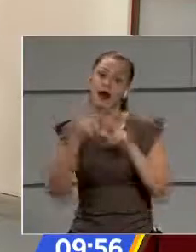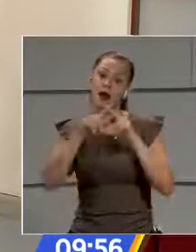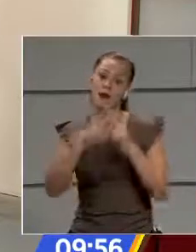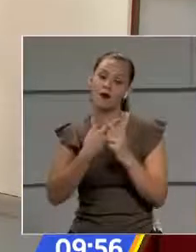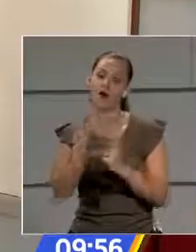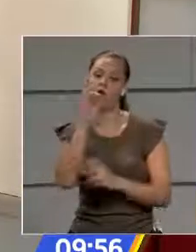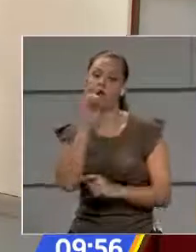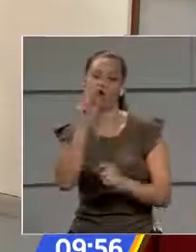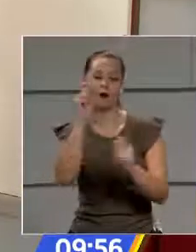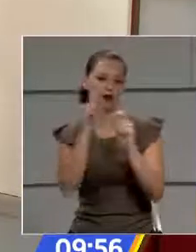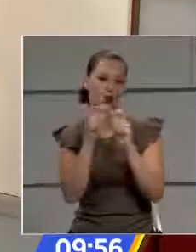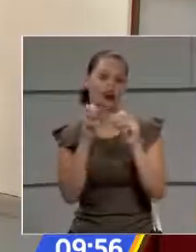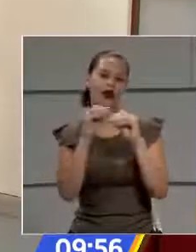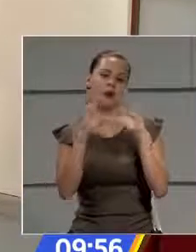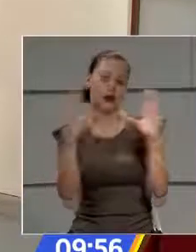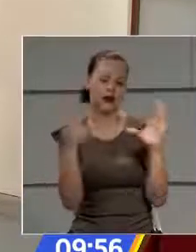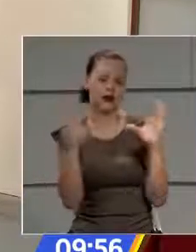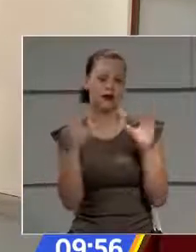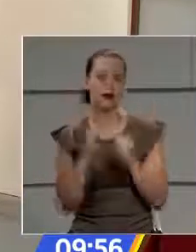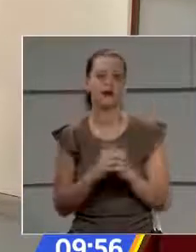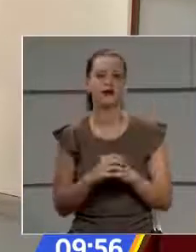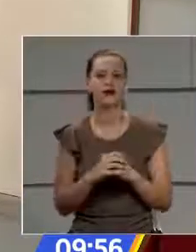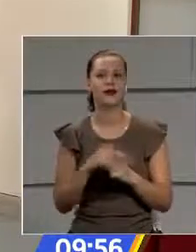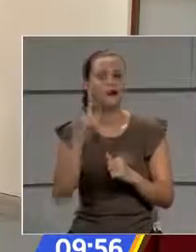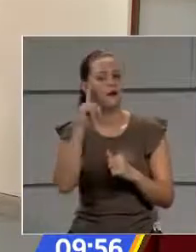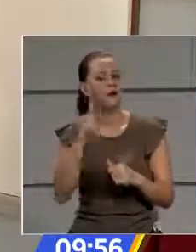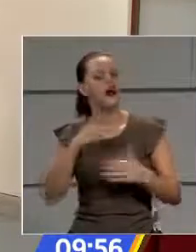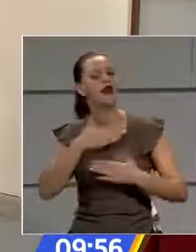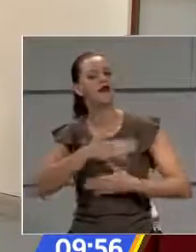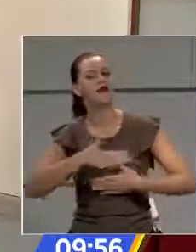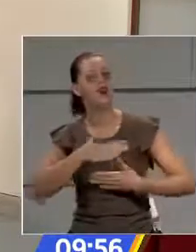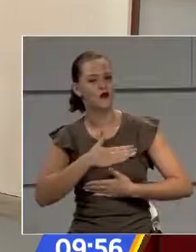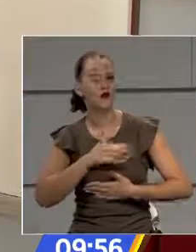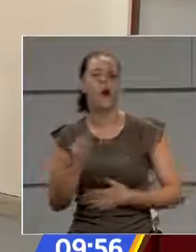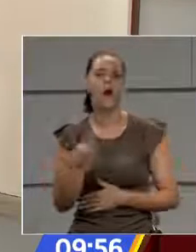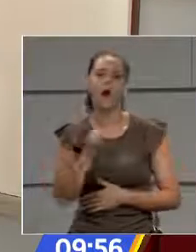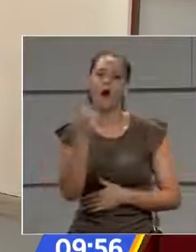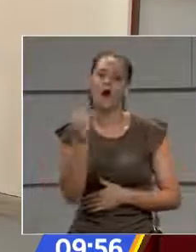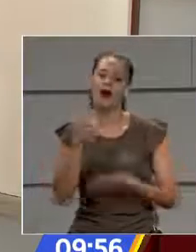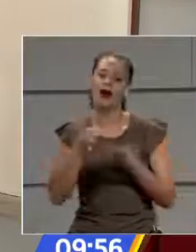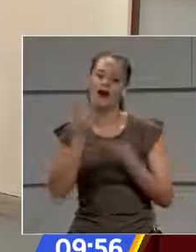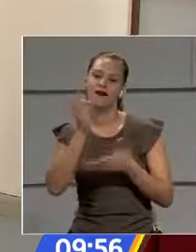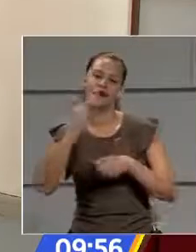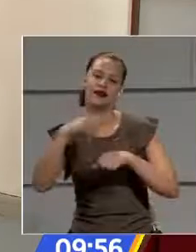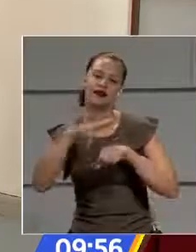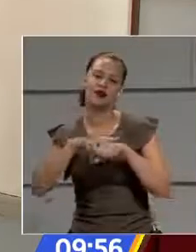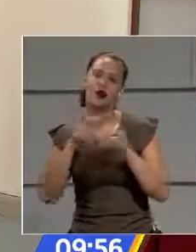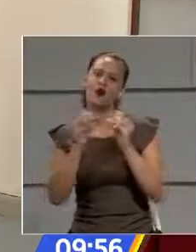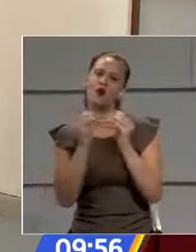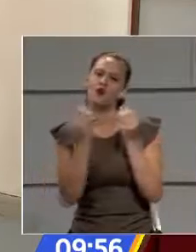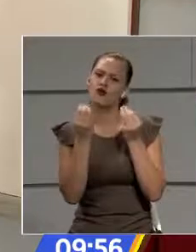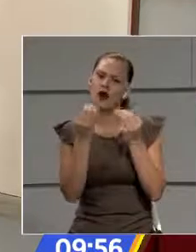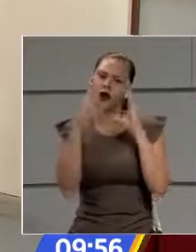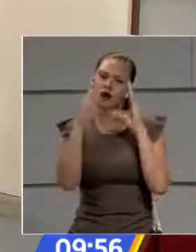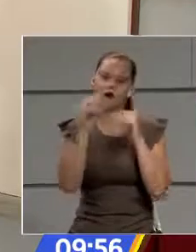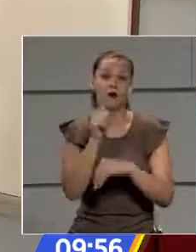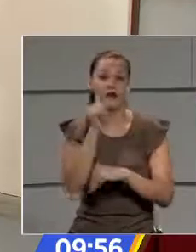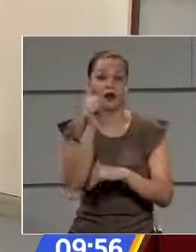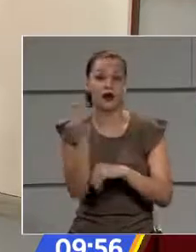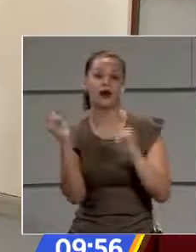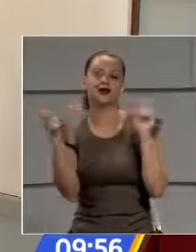partir de las 8 en punto de la mañana para disfrutar de otro café nacional. Con mucha información, uh-huh. Mañana vamos a